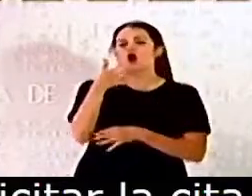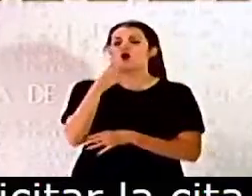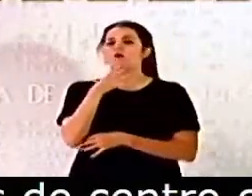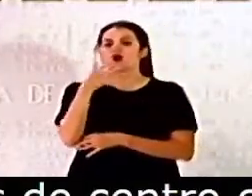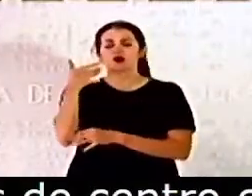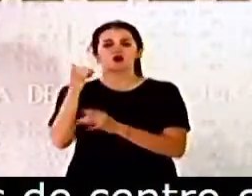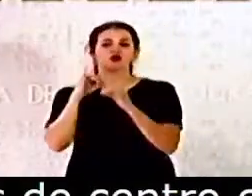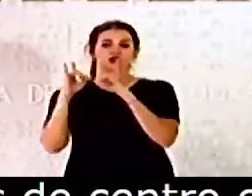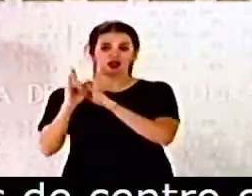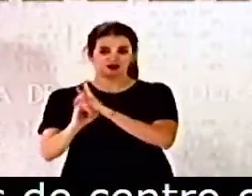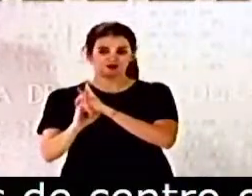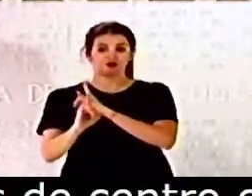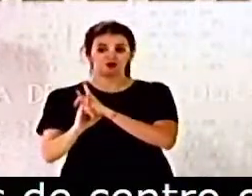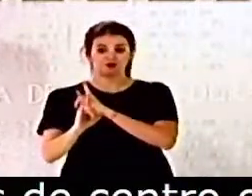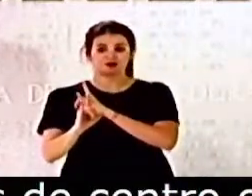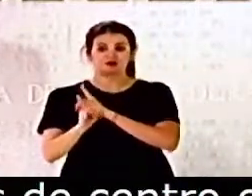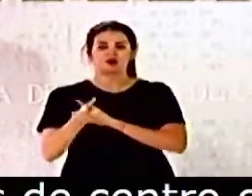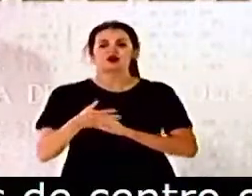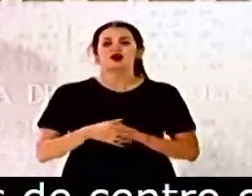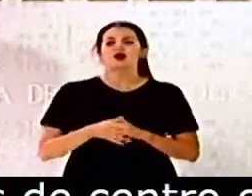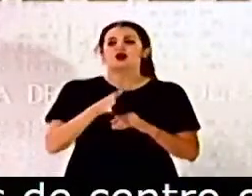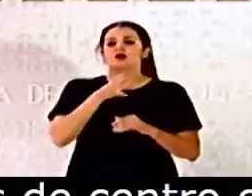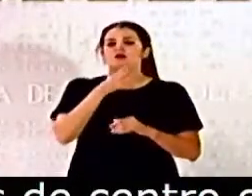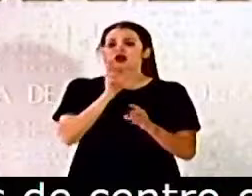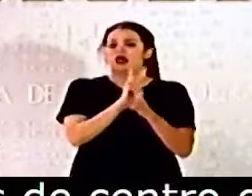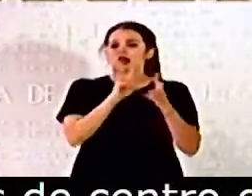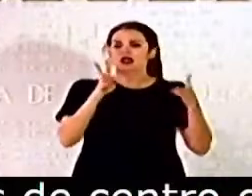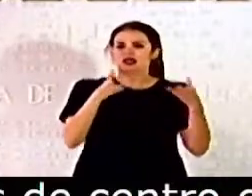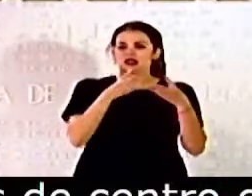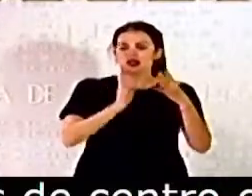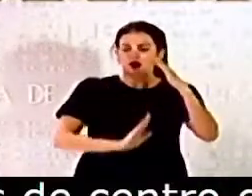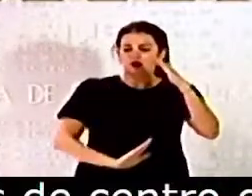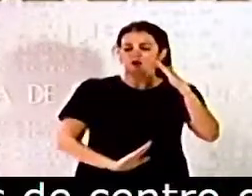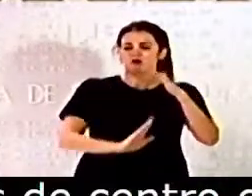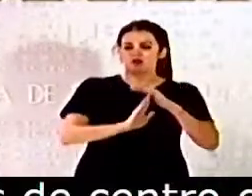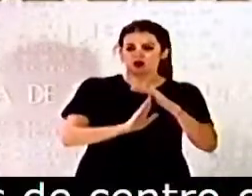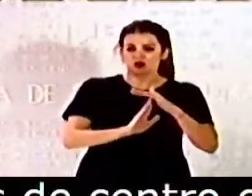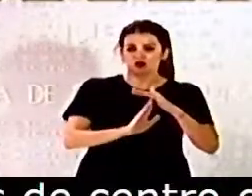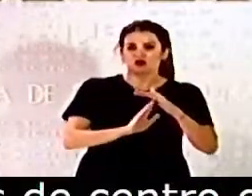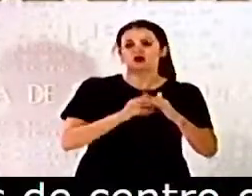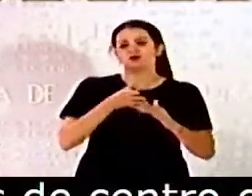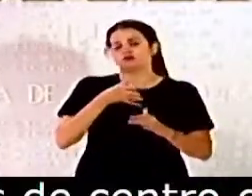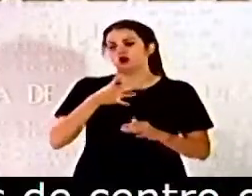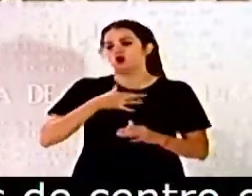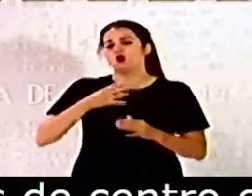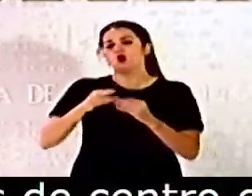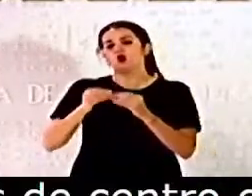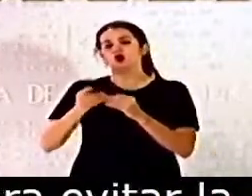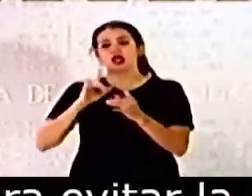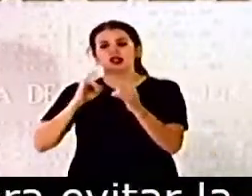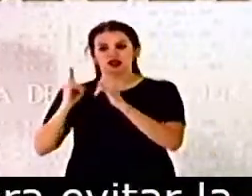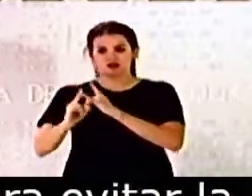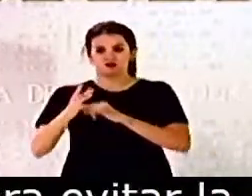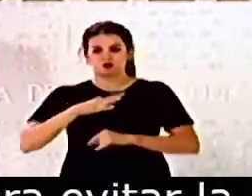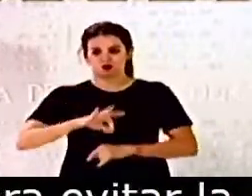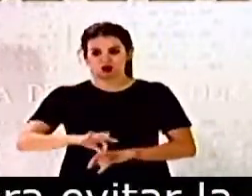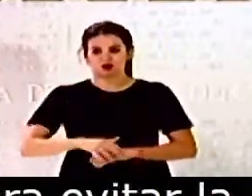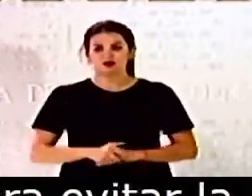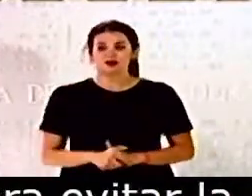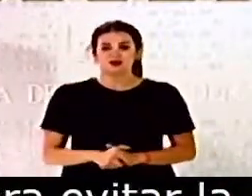intentar evitar, en la medida de lo posible, la brecha digital que se pueda producir en el uso de las nuevas tecnologías.